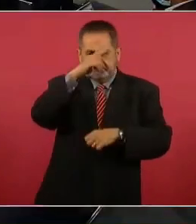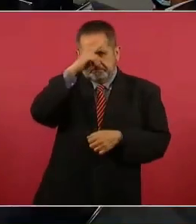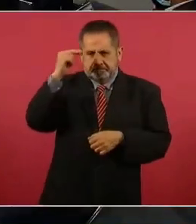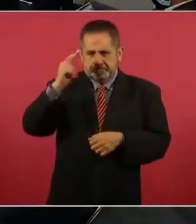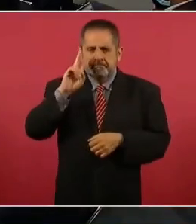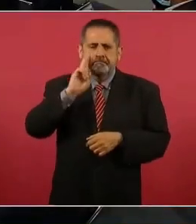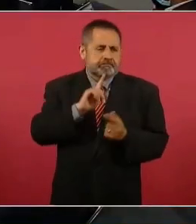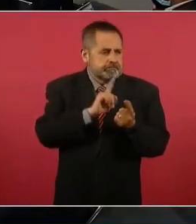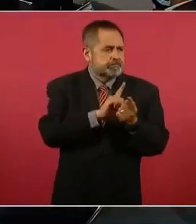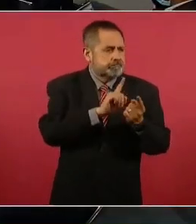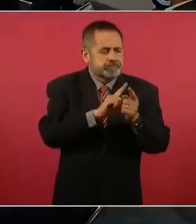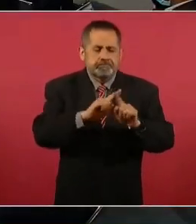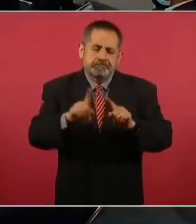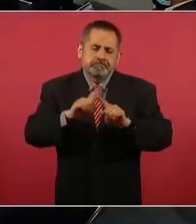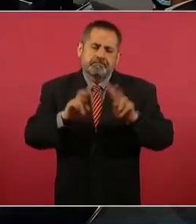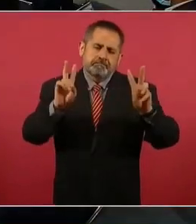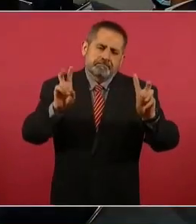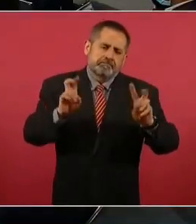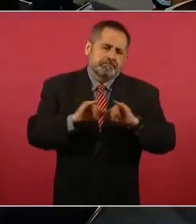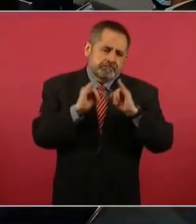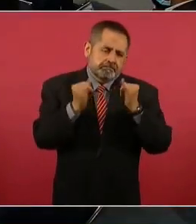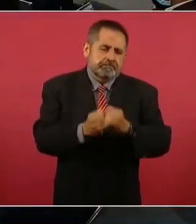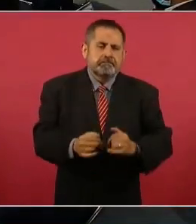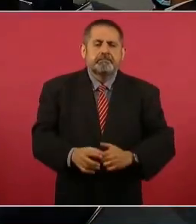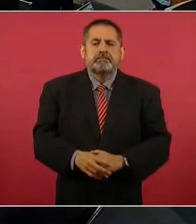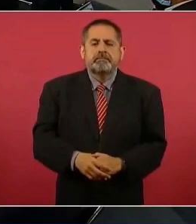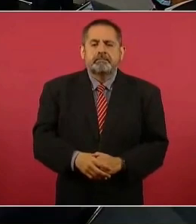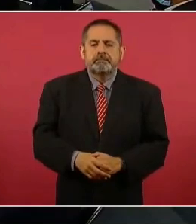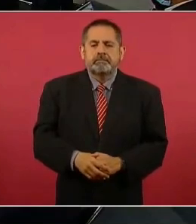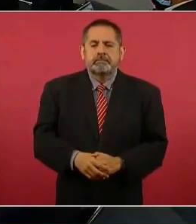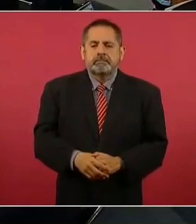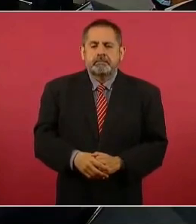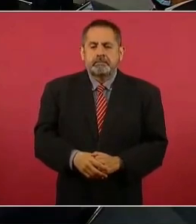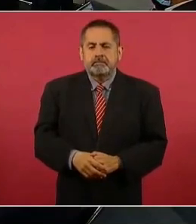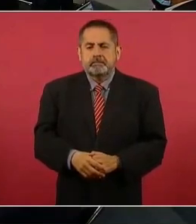tratar varios temas. Señor presidente, ya nada más para de los temas.